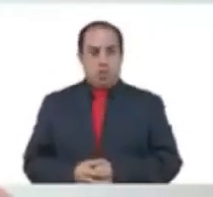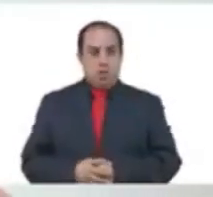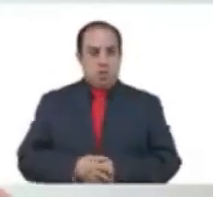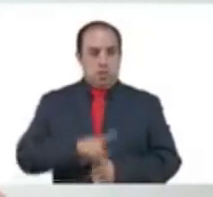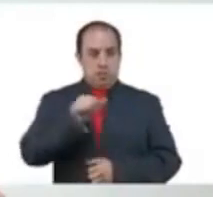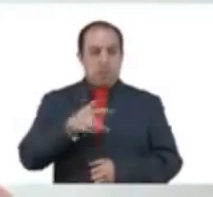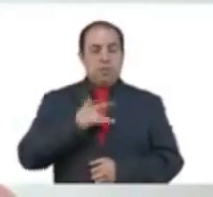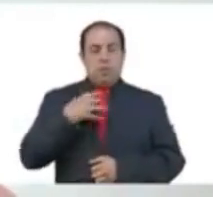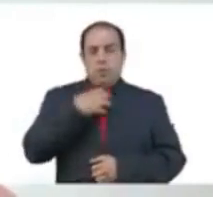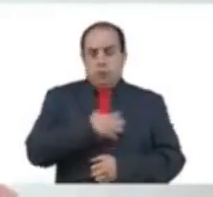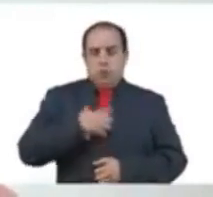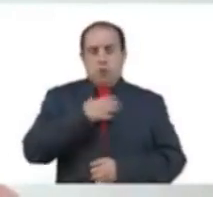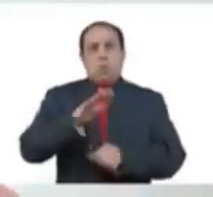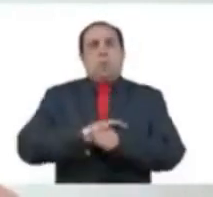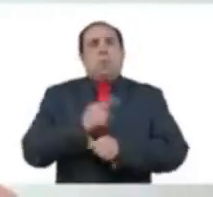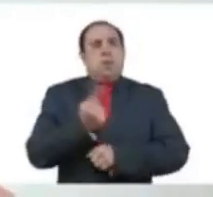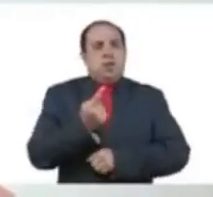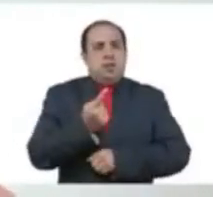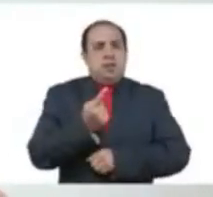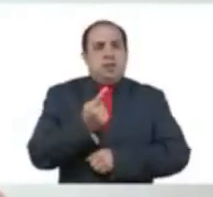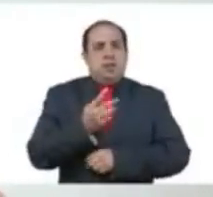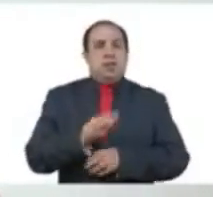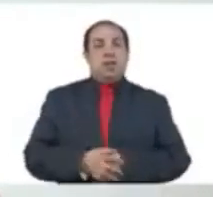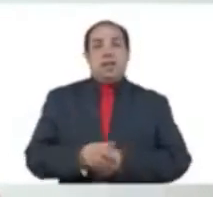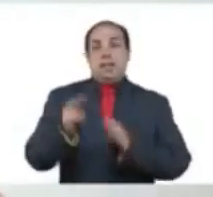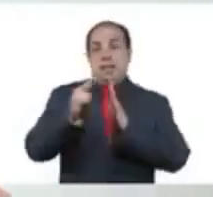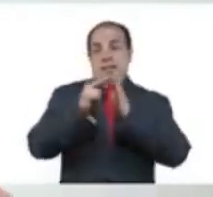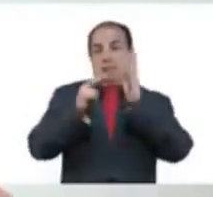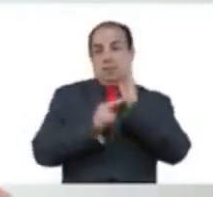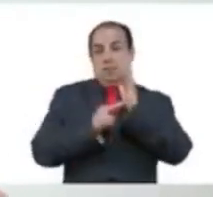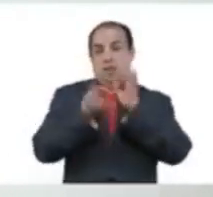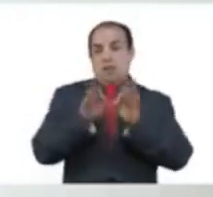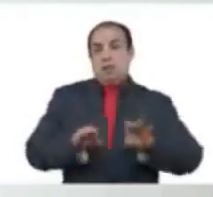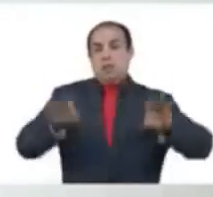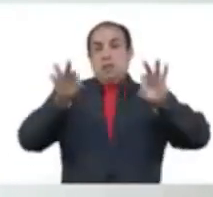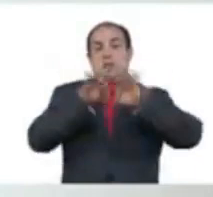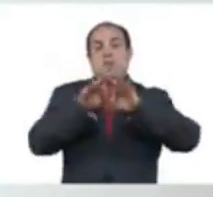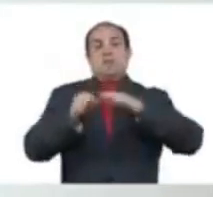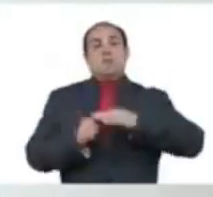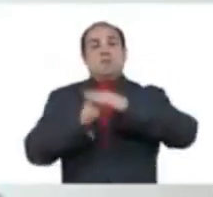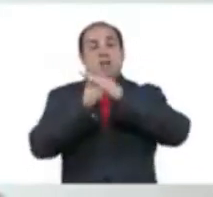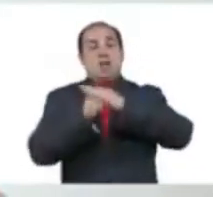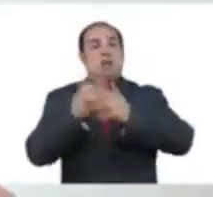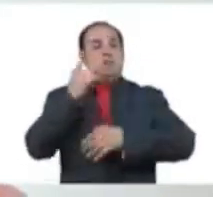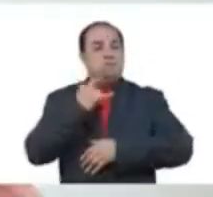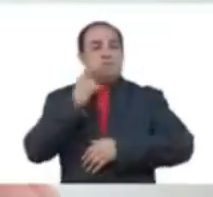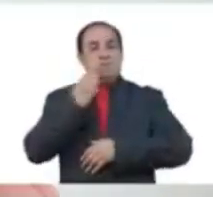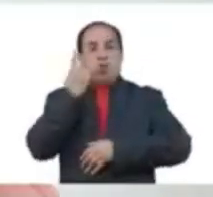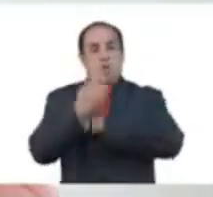muy contentos porque esto le da un respaldo normativo importante a un esfuerzo que se ha hecho en los últimos 4 años